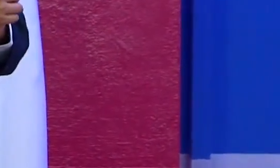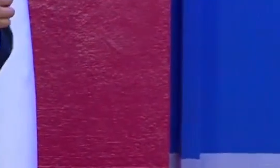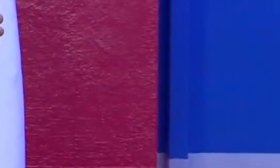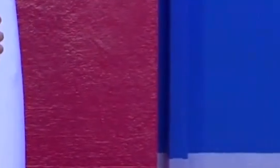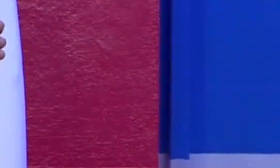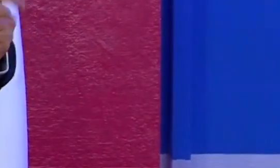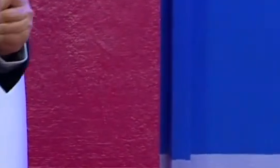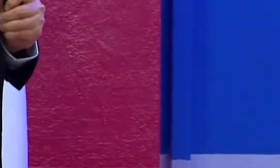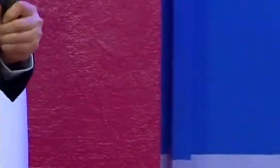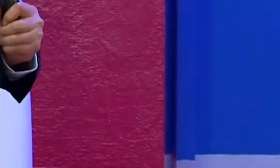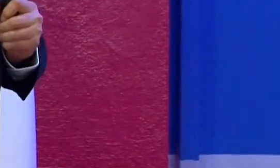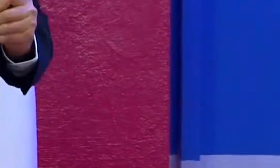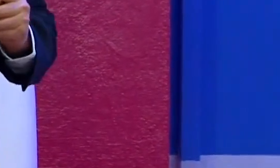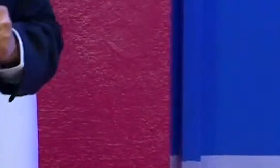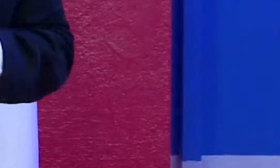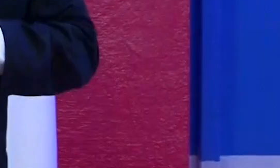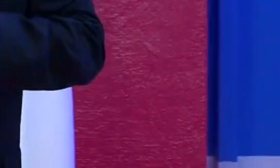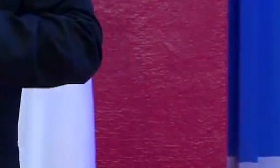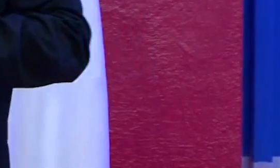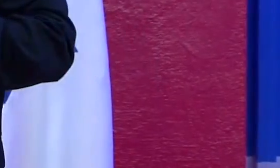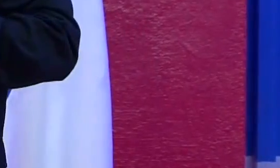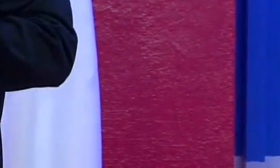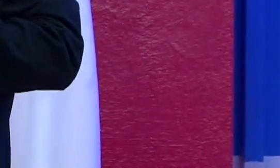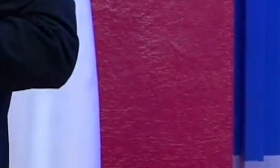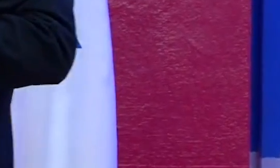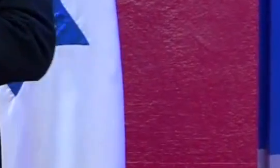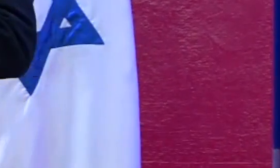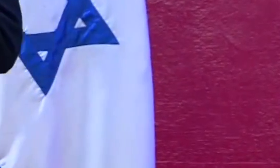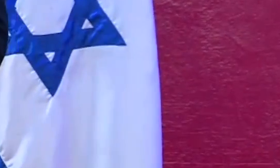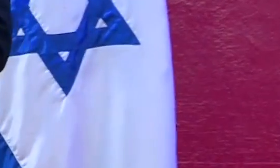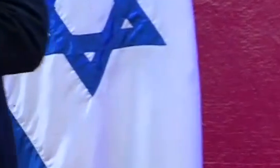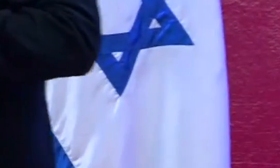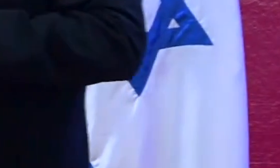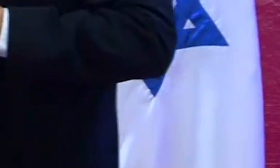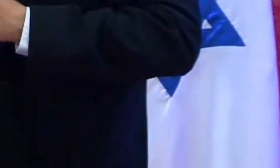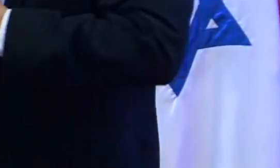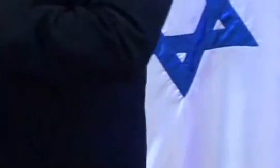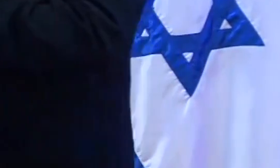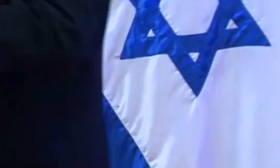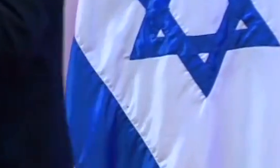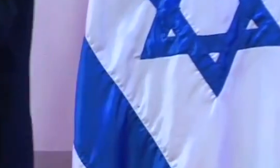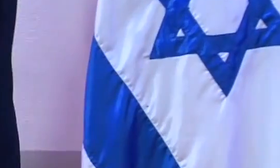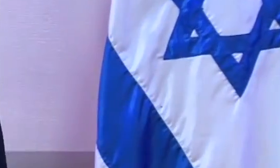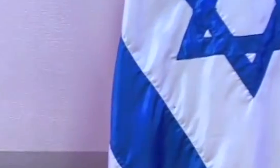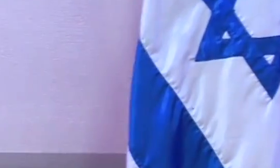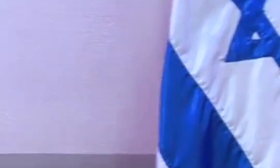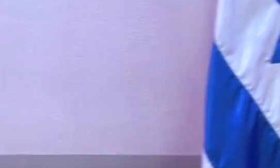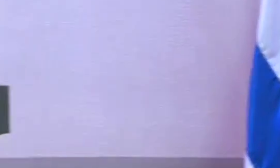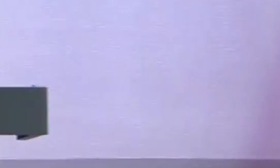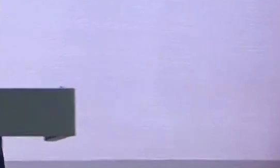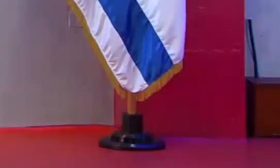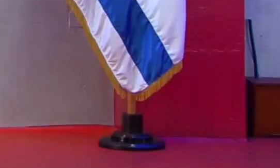le preguntaba cada rato dime en qué consiste tu fuerza esto me está diciendo que la